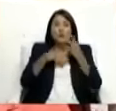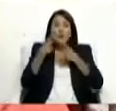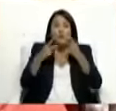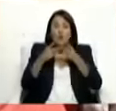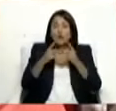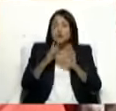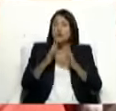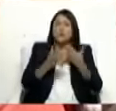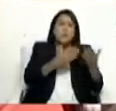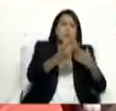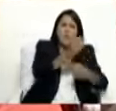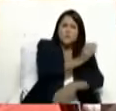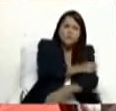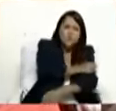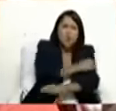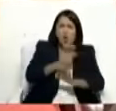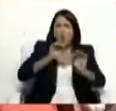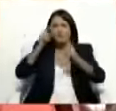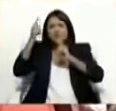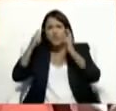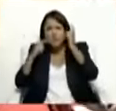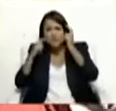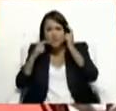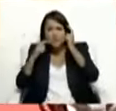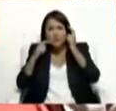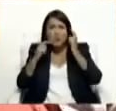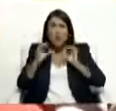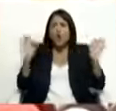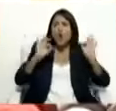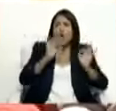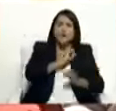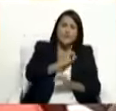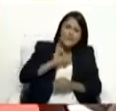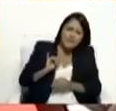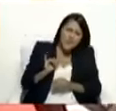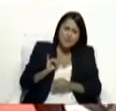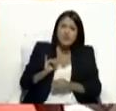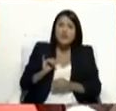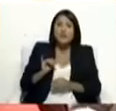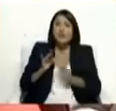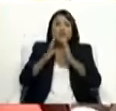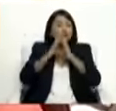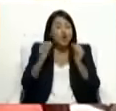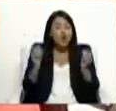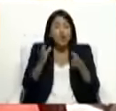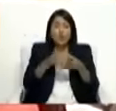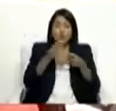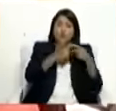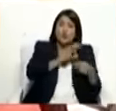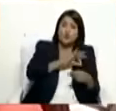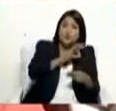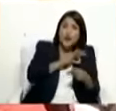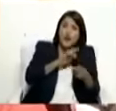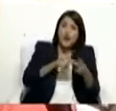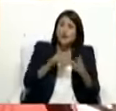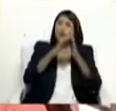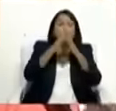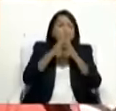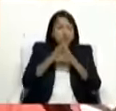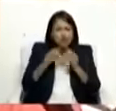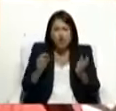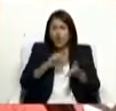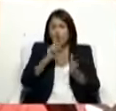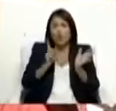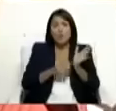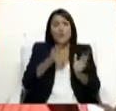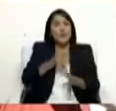son de oposición, o que son del chavismo, o que son gente independiente, no, todos los movimientos sociales, independientemente de los credos